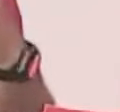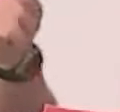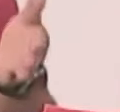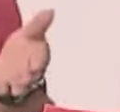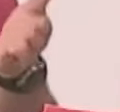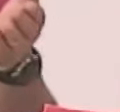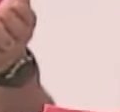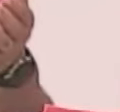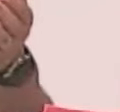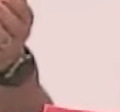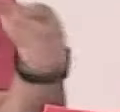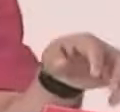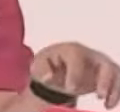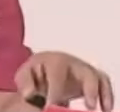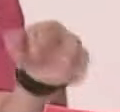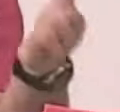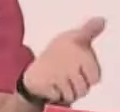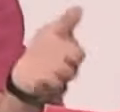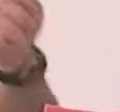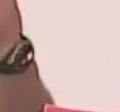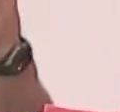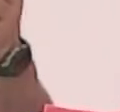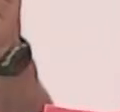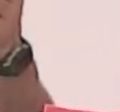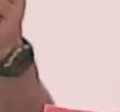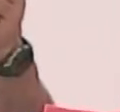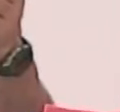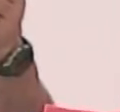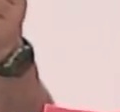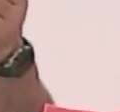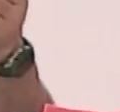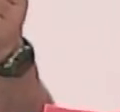cuestión personal. Es una cosa legal,